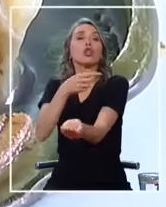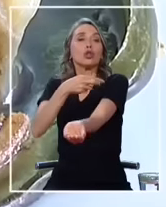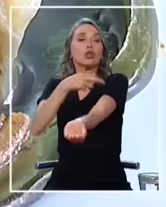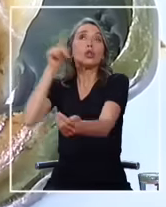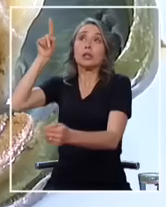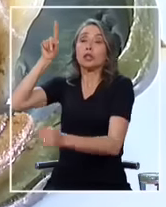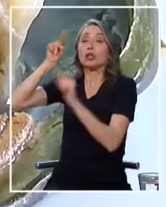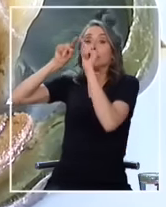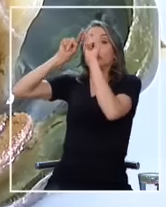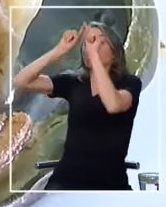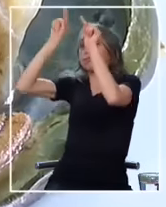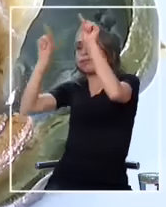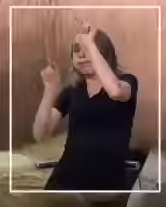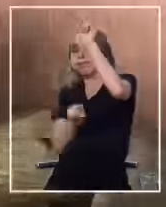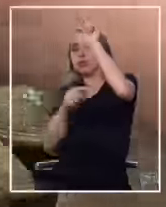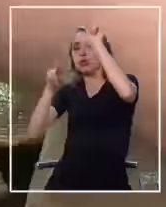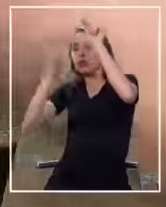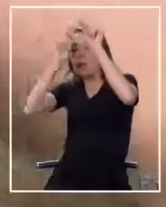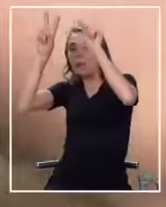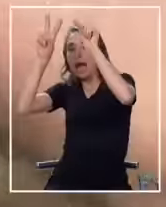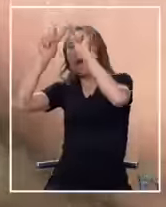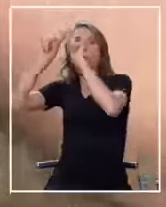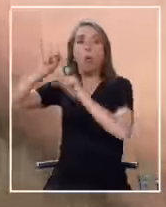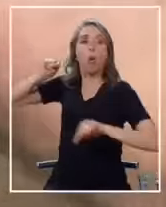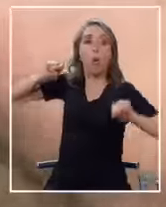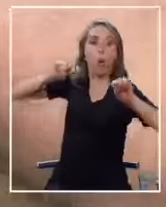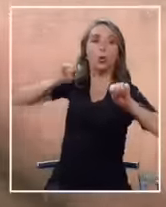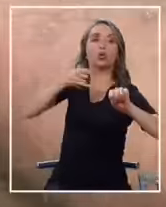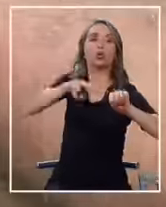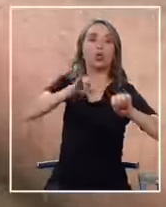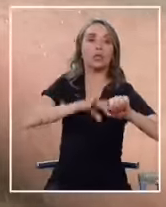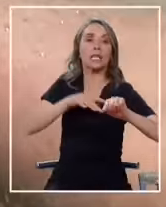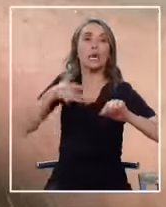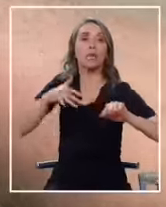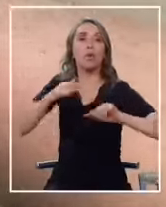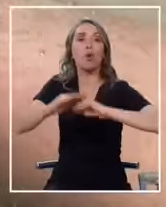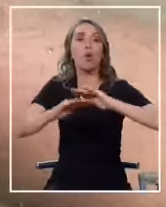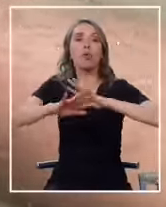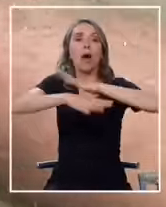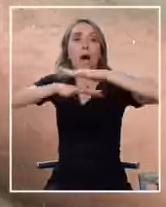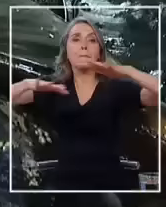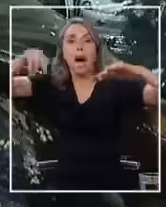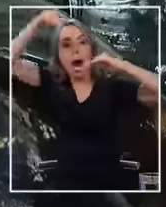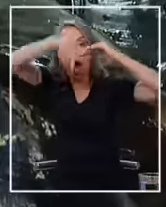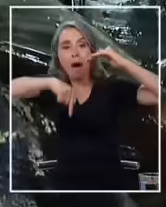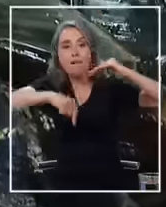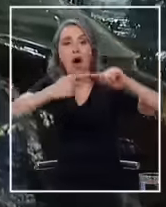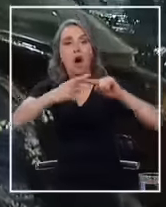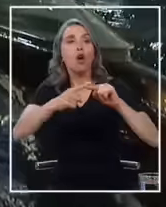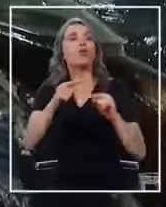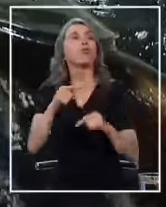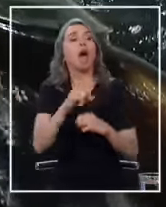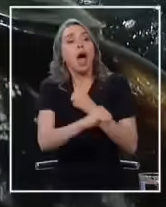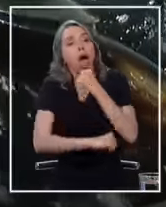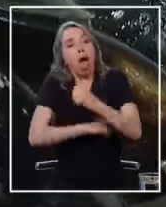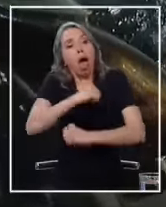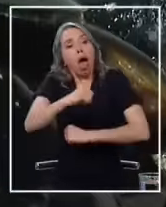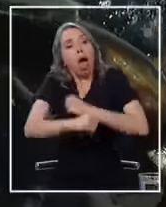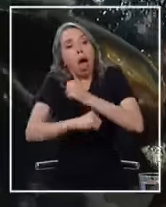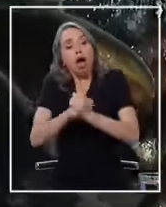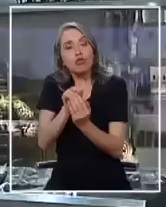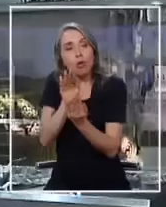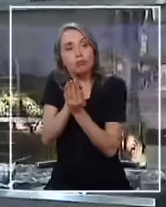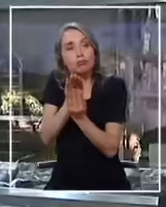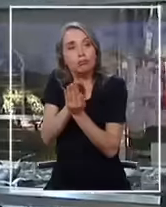de Perú hasta el sur de Chile y tiene un papel importante en los ecosistemas marinos. Pero relativamente al pasar de los años, como